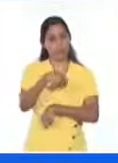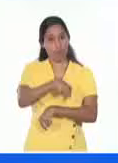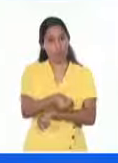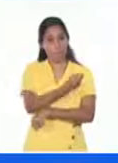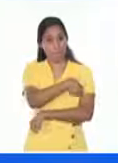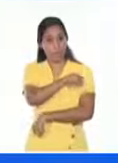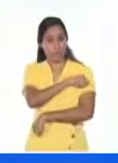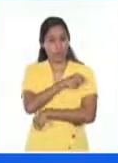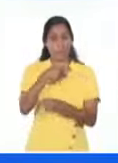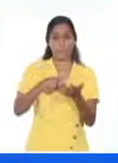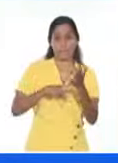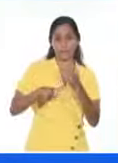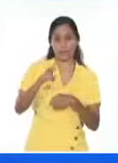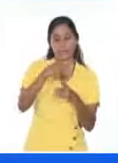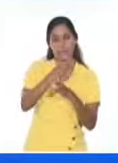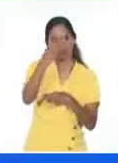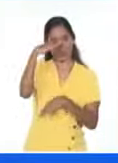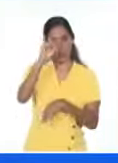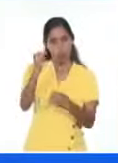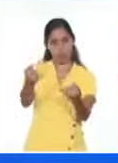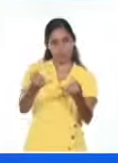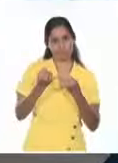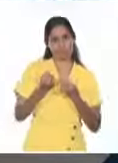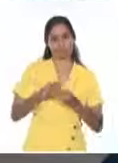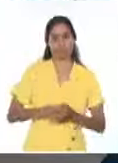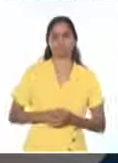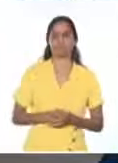Detalles en el reporte del colega Irán Suárez Vallant.